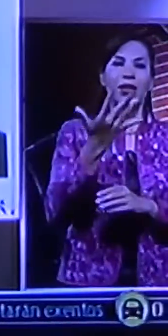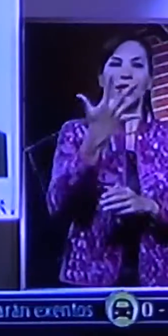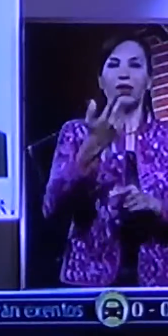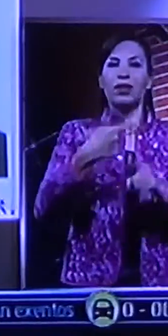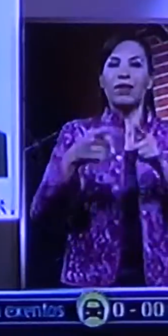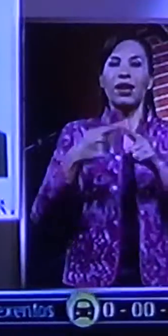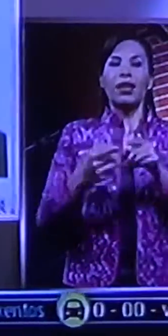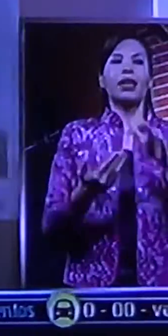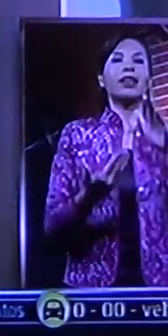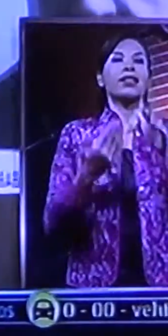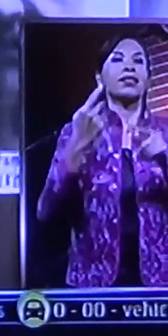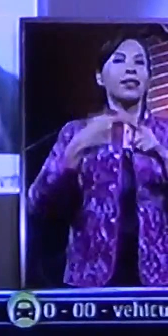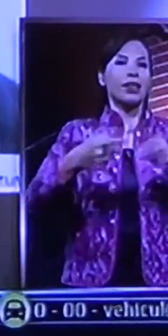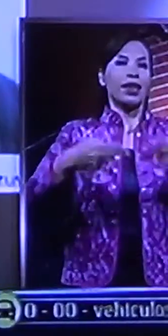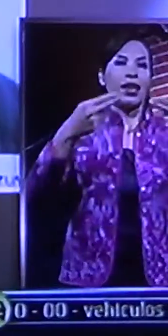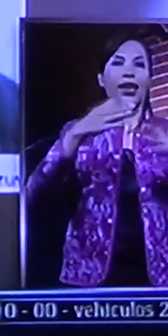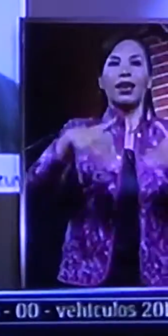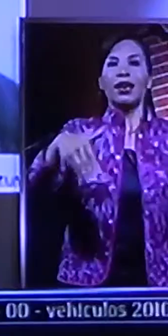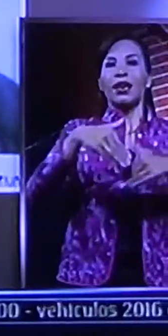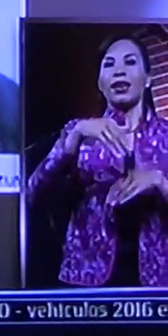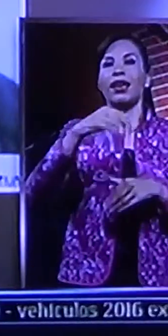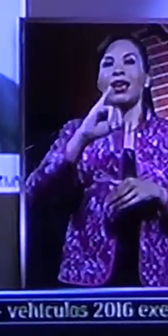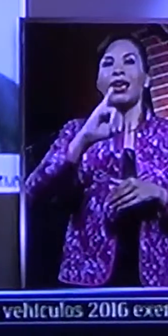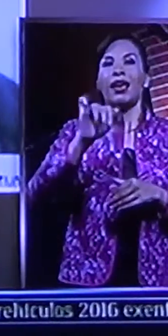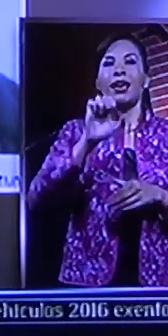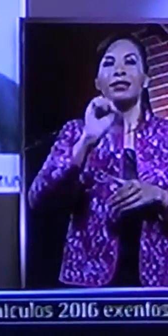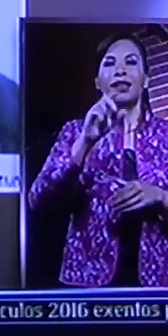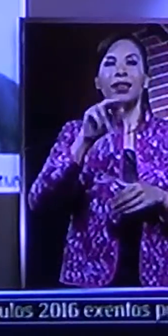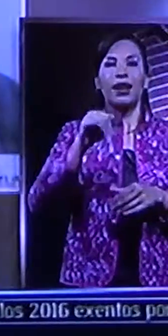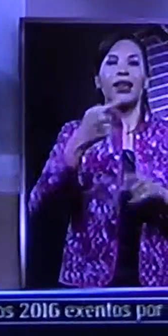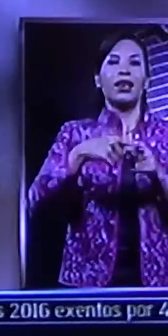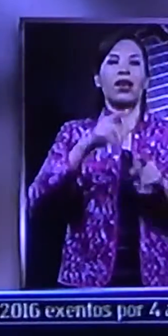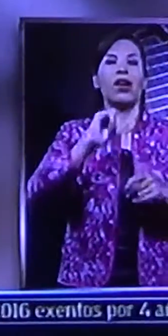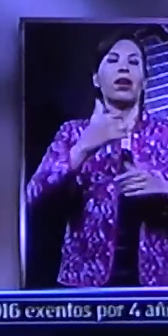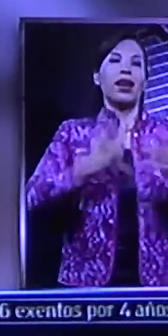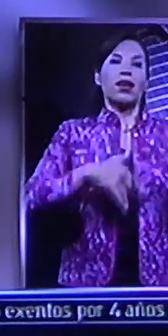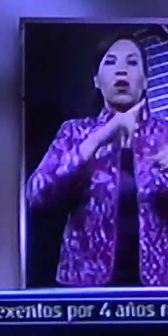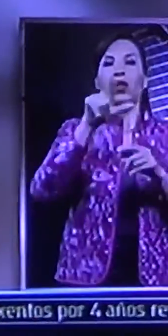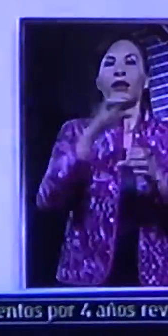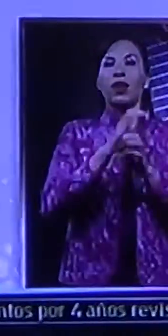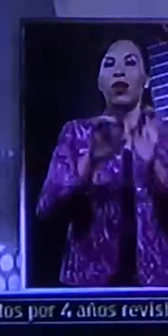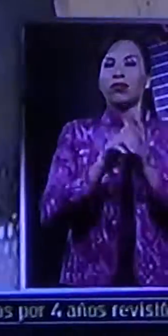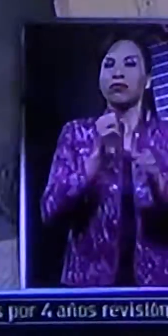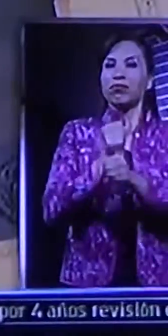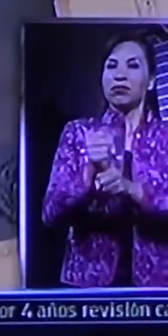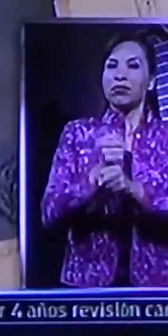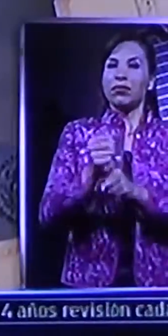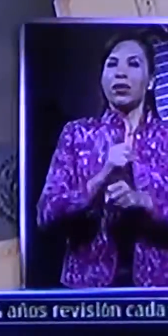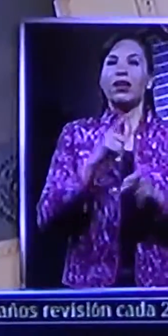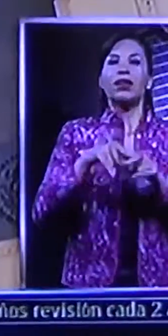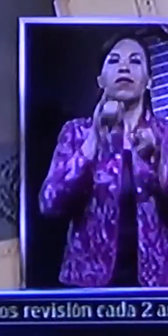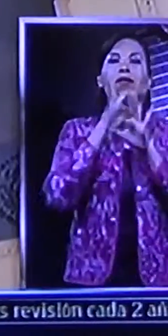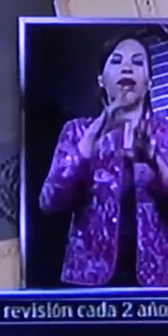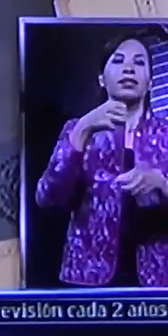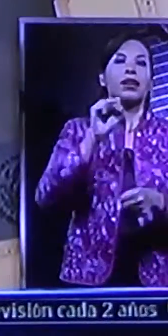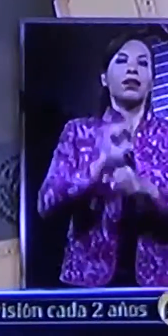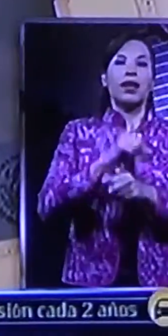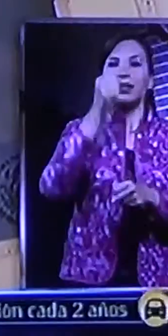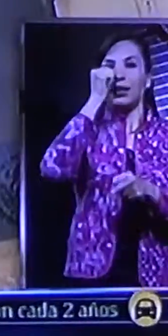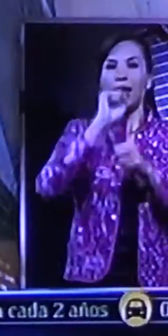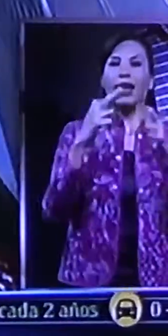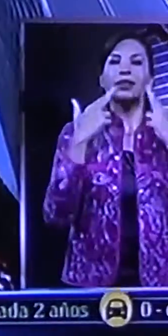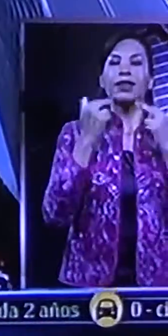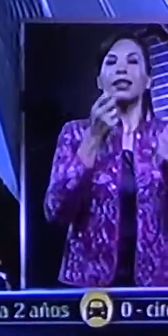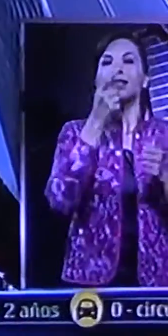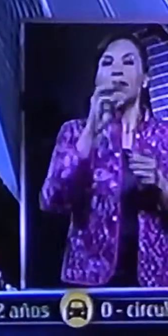5 negocios de Eje Central y Garibaldi y después obligadas a hacer otras cosas. En su informe semanal, la Secretaría de Hacienda